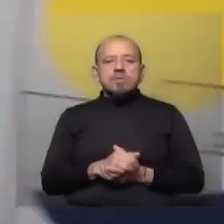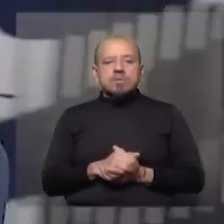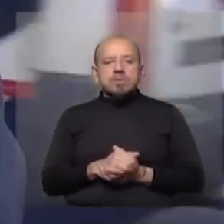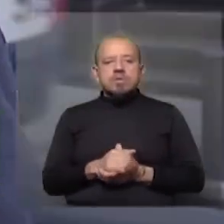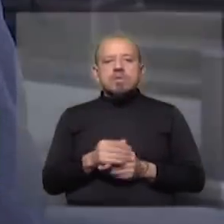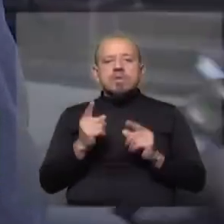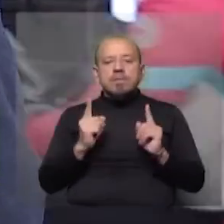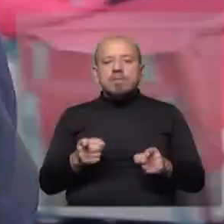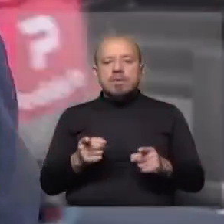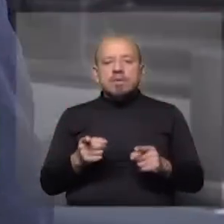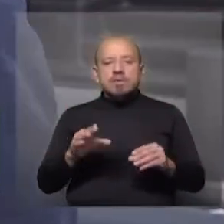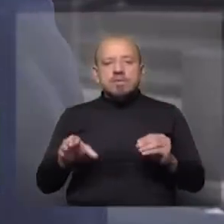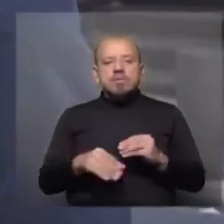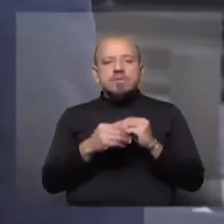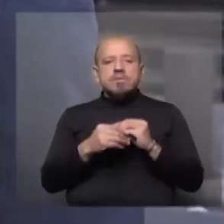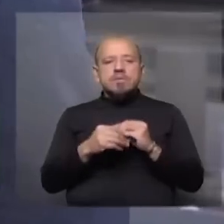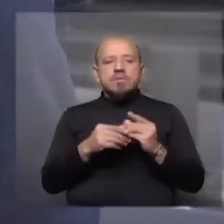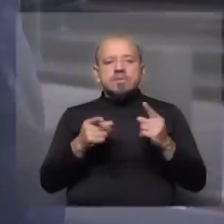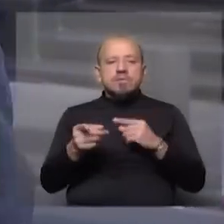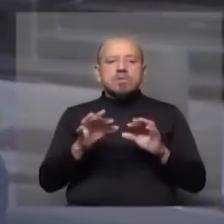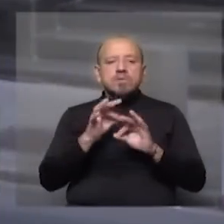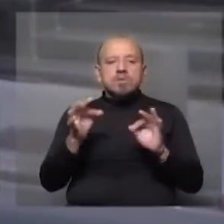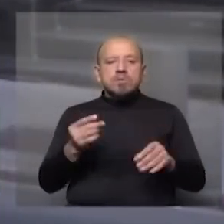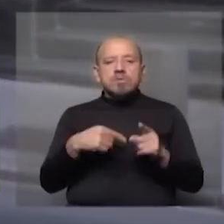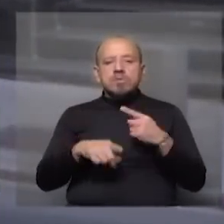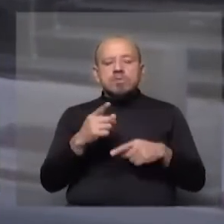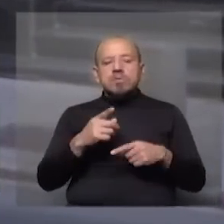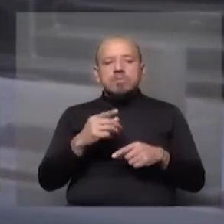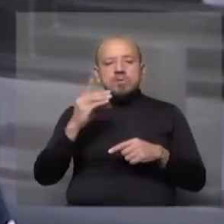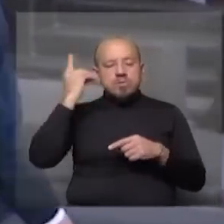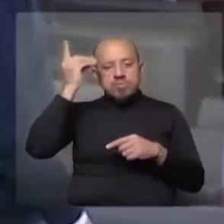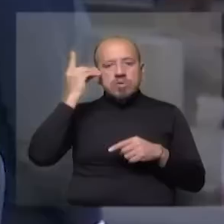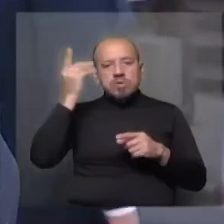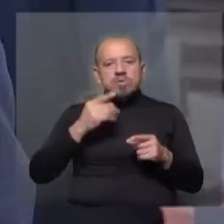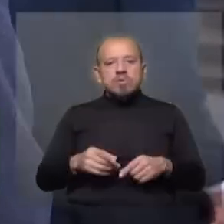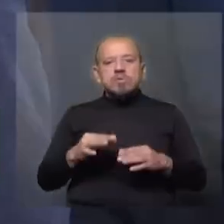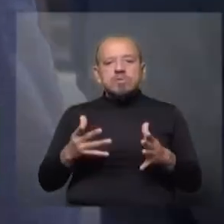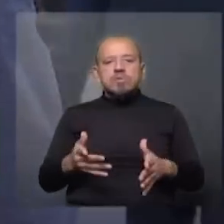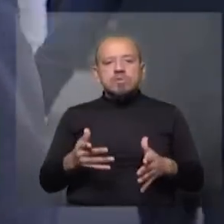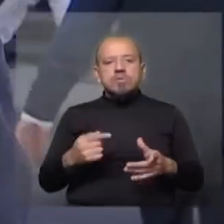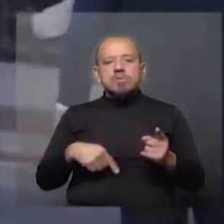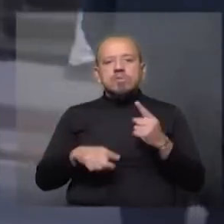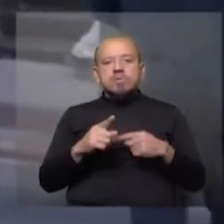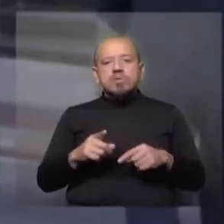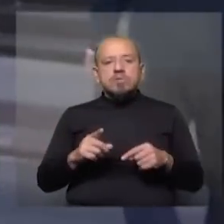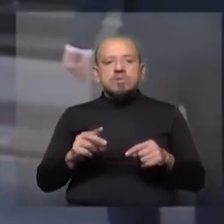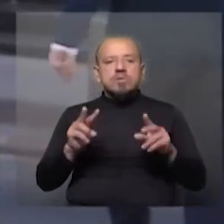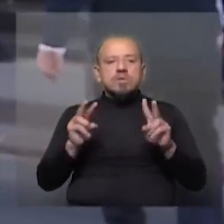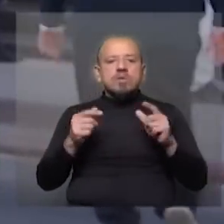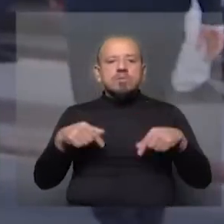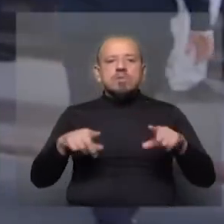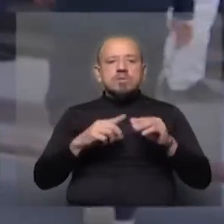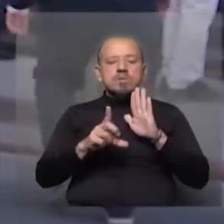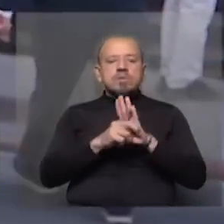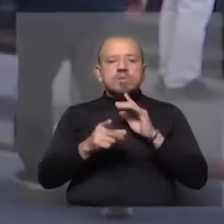también se incluirán las críticas objeciones o reparos esgrimidos por los diputados del oficialismo y la oposición sobre el contenido y la legalidad de este